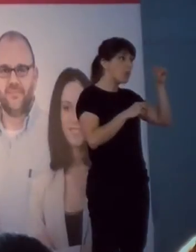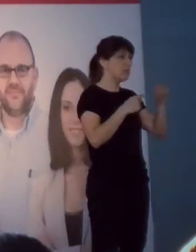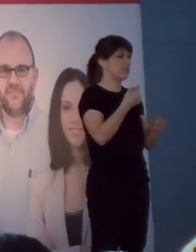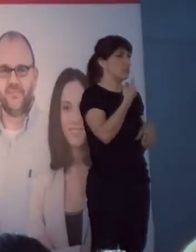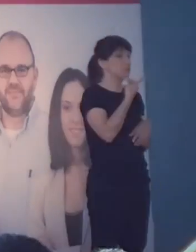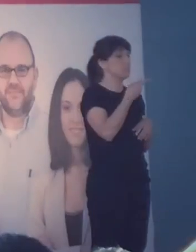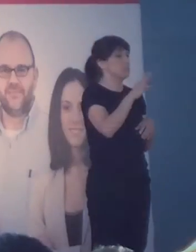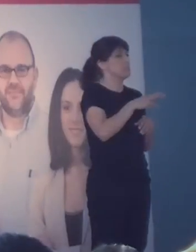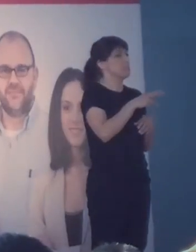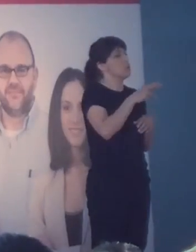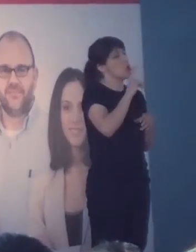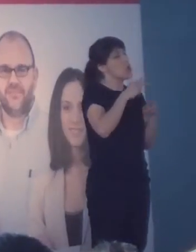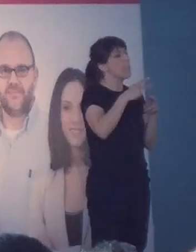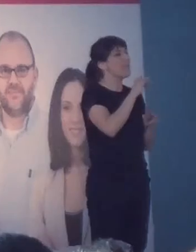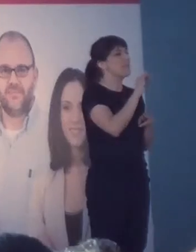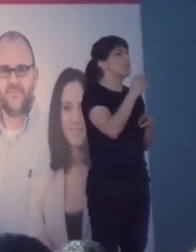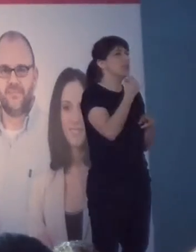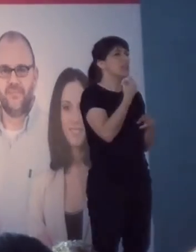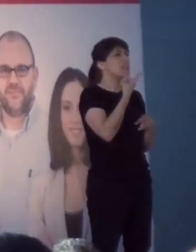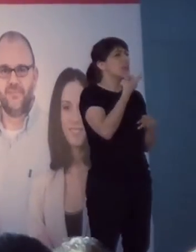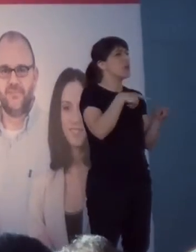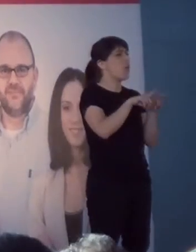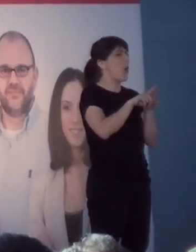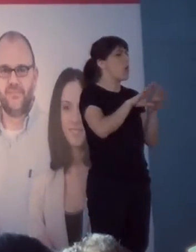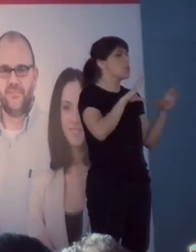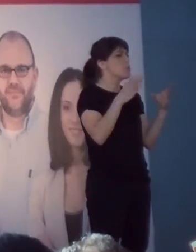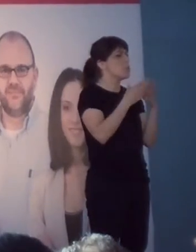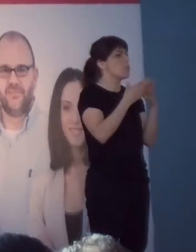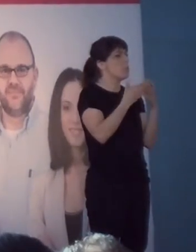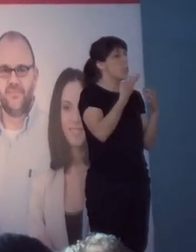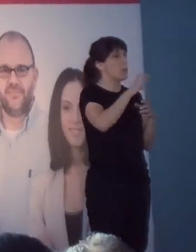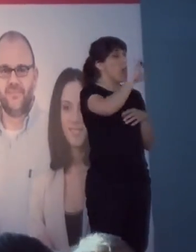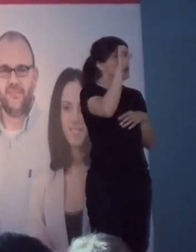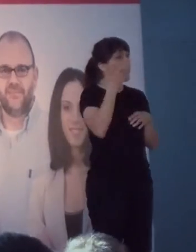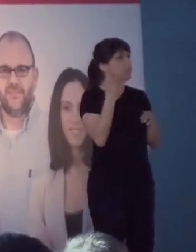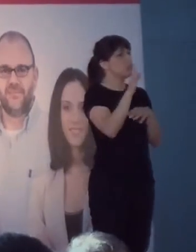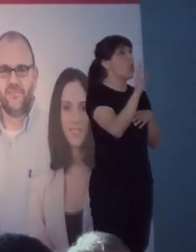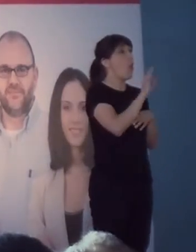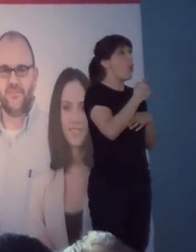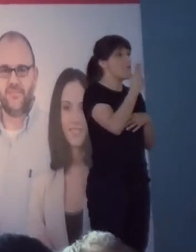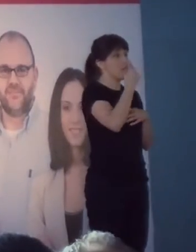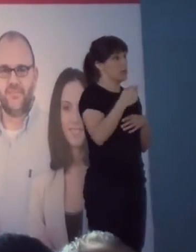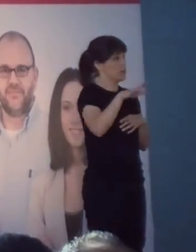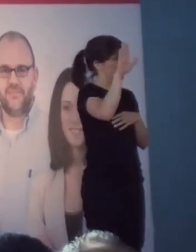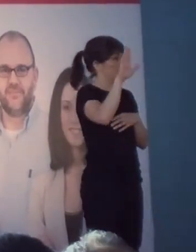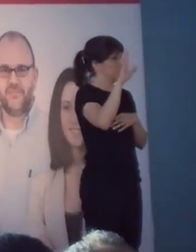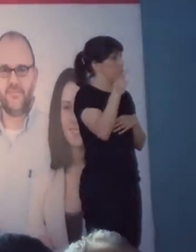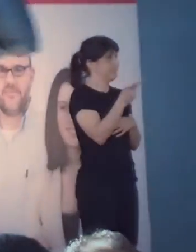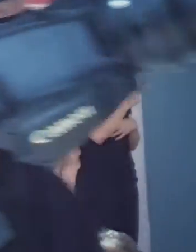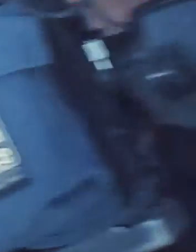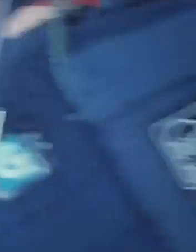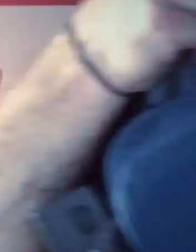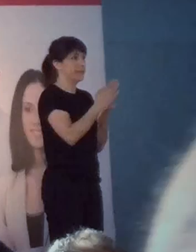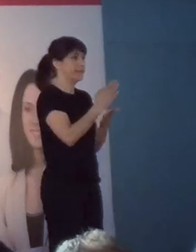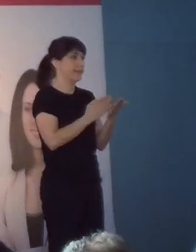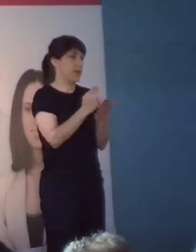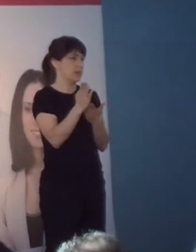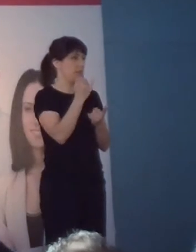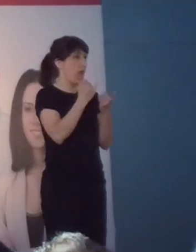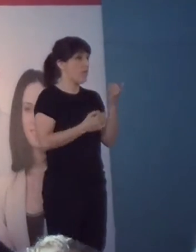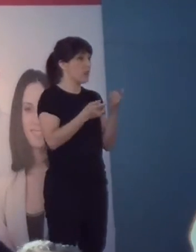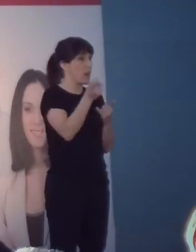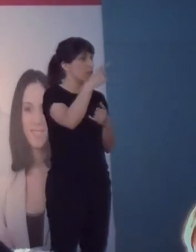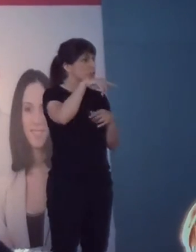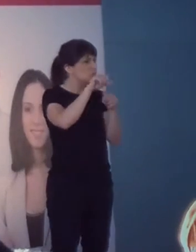declaraba que o había Frente Popular en Europa o habría fascismo. A única forma de enfrentarse ao